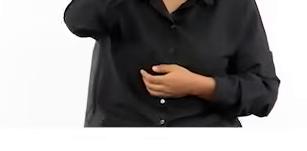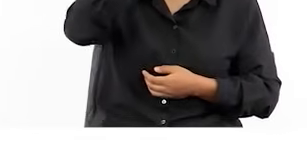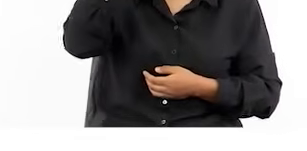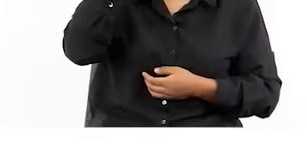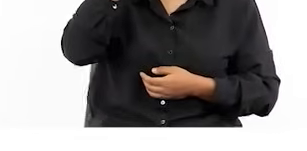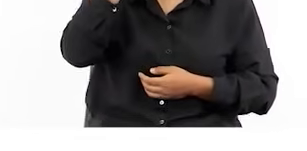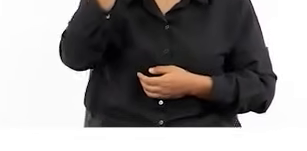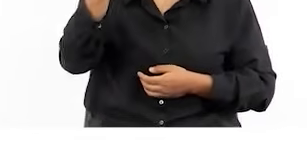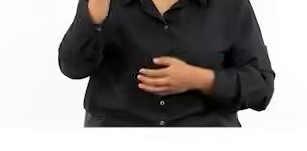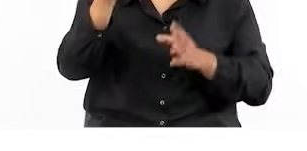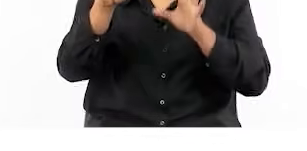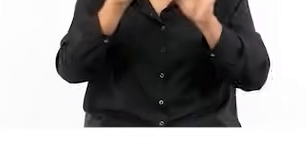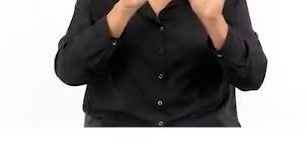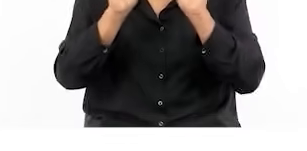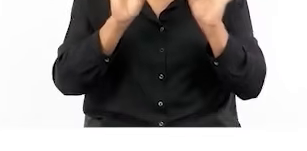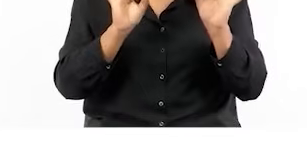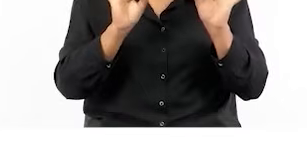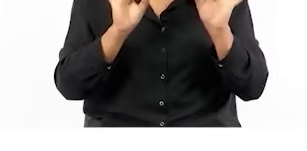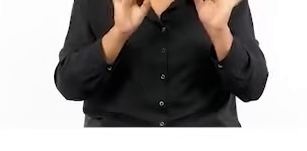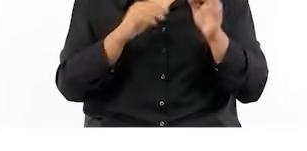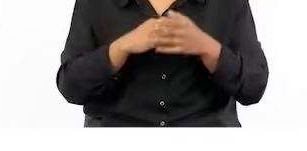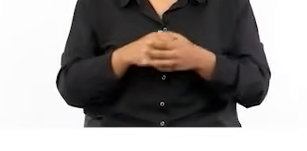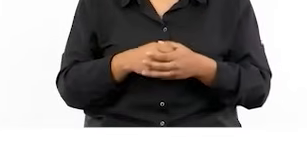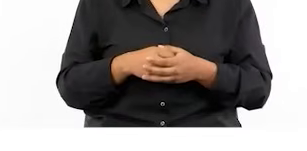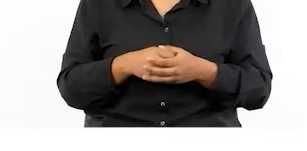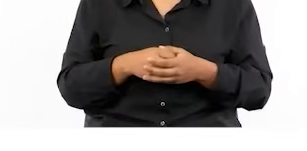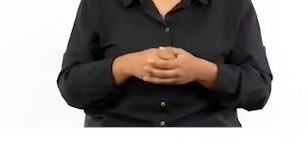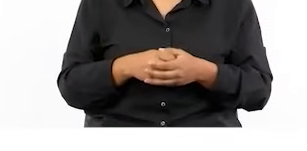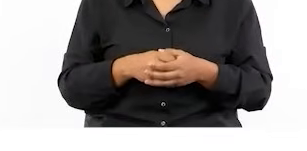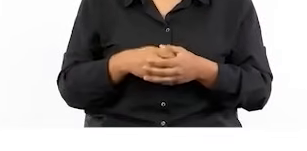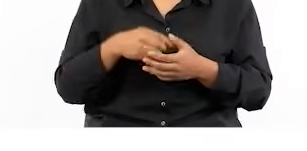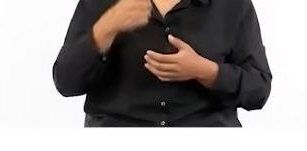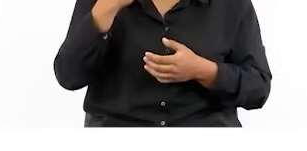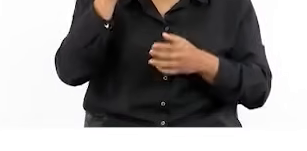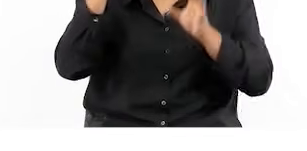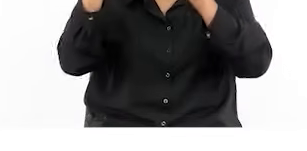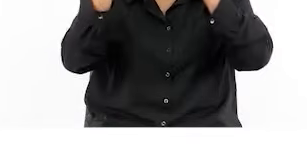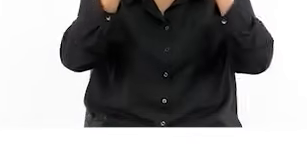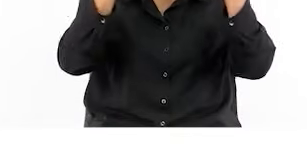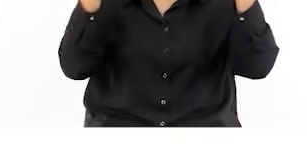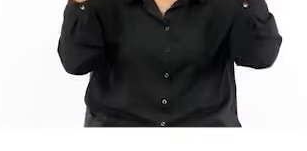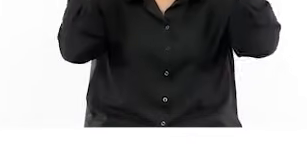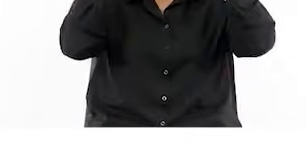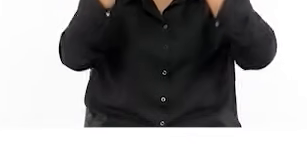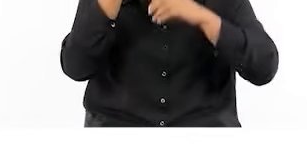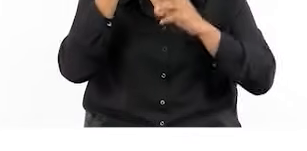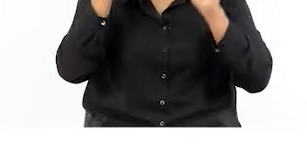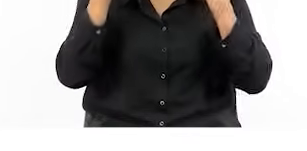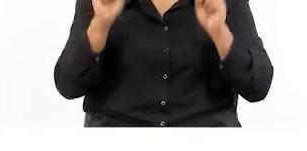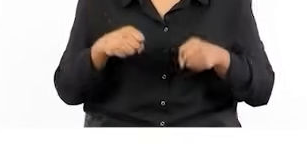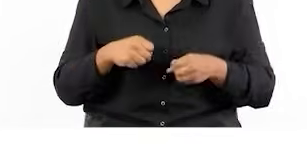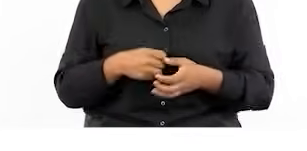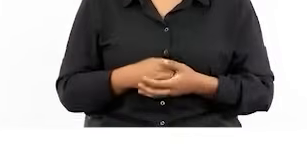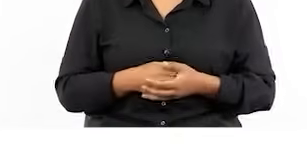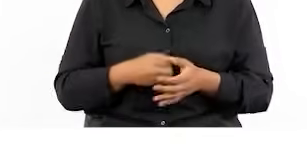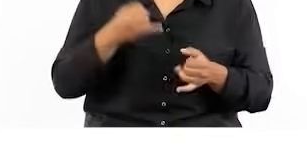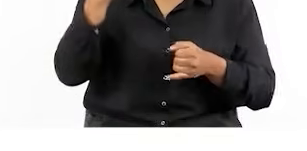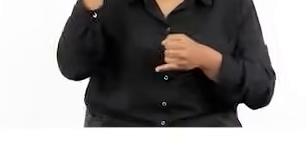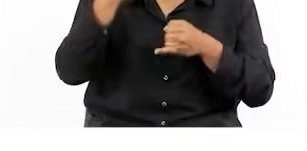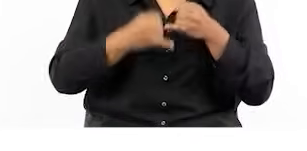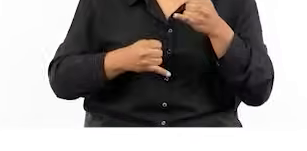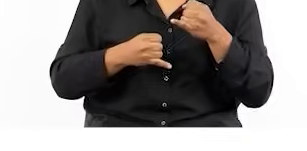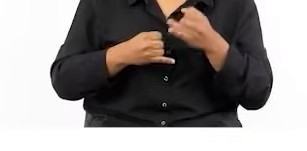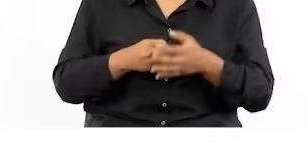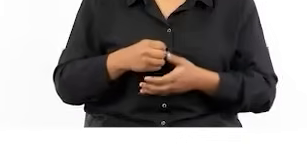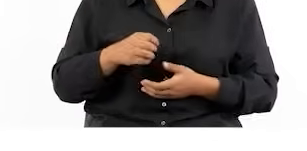es muy hermosa. De hecho, en el cielo podemos observar alguna parte de la Vía Láctea en una noche